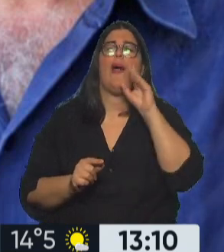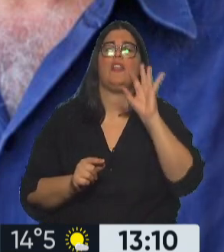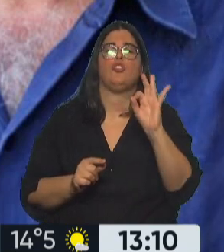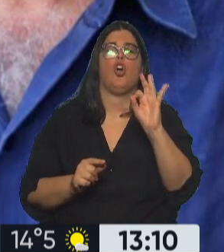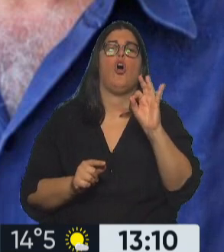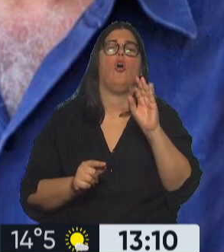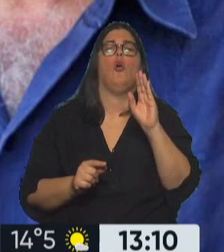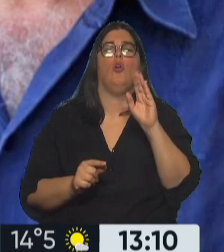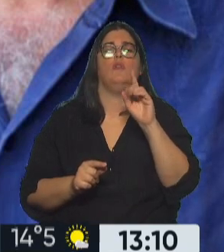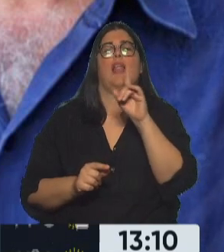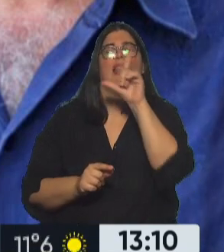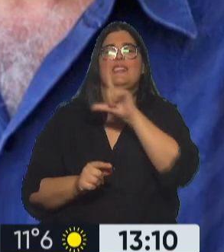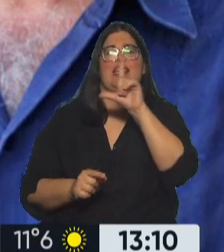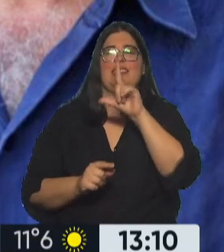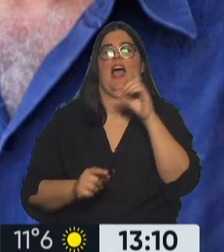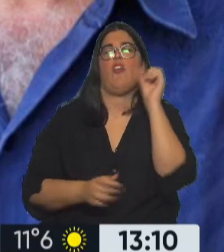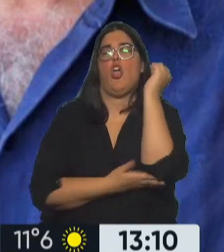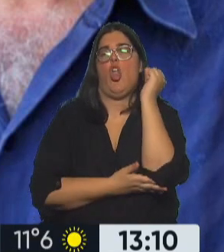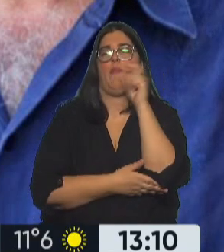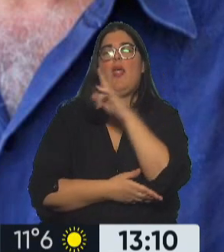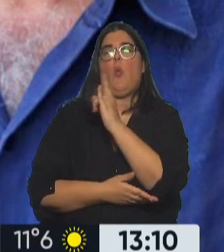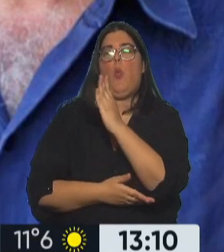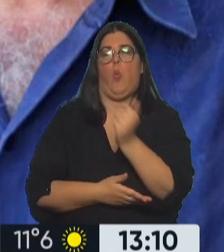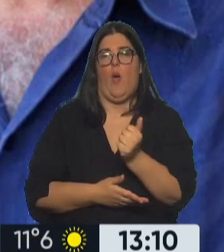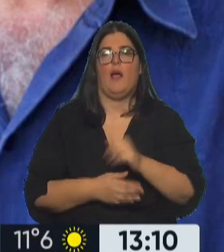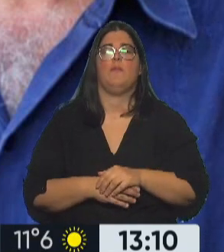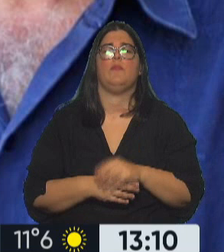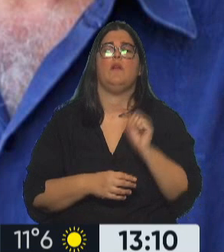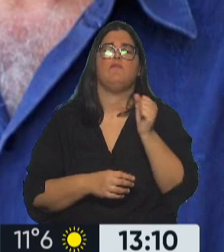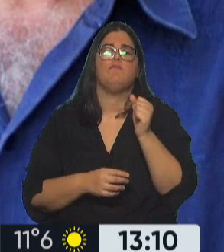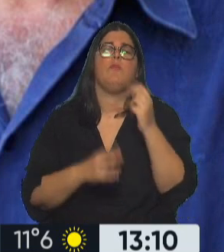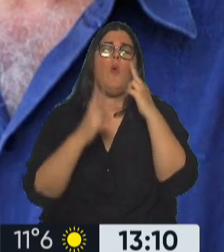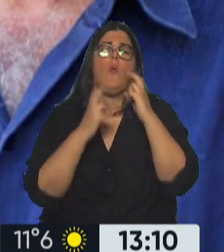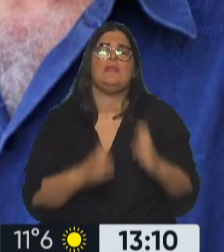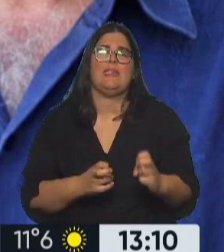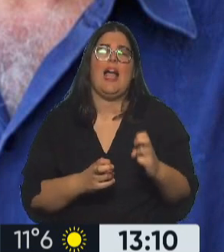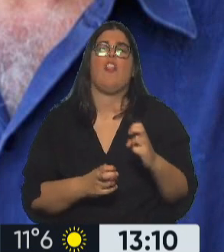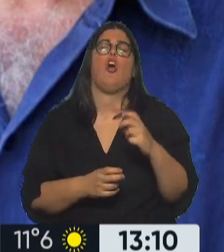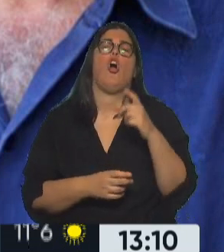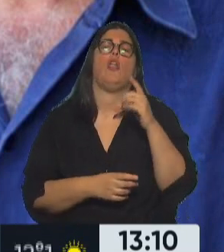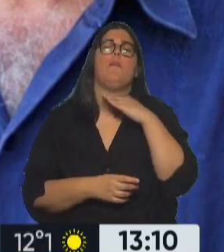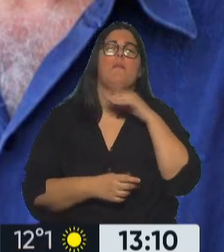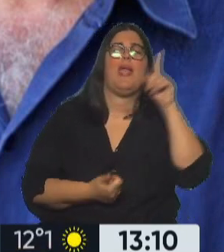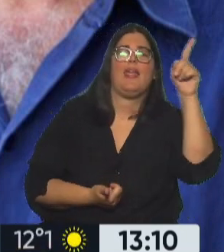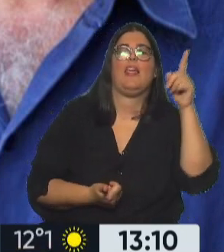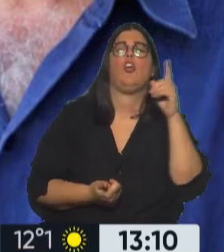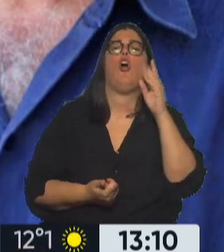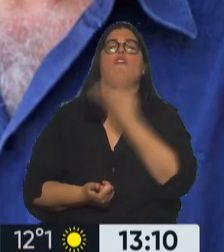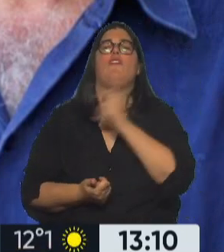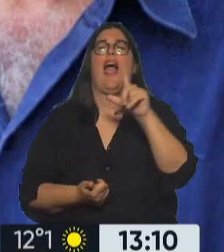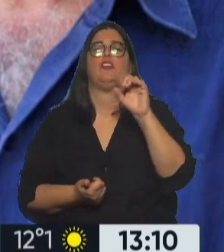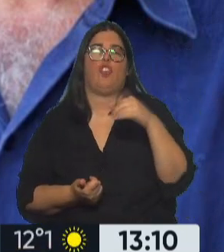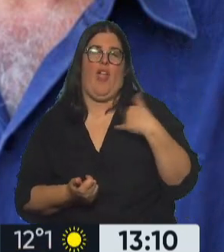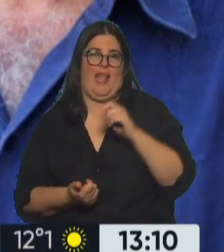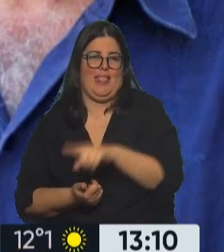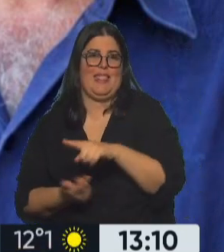en Economía, Universidad de Buenos Aires. Fue docente investigador en el CIDE México y en Flaxo, Argentina. Profesor emérito de la Universidad